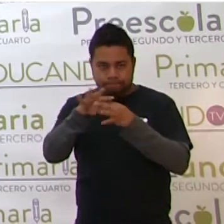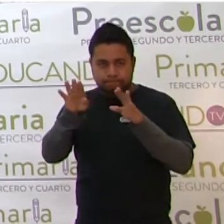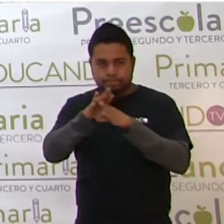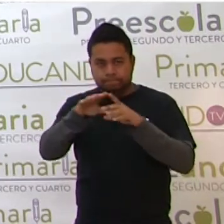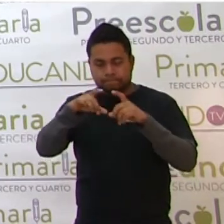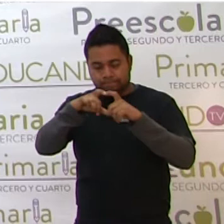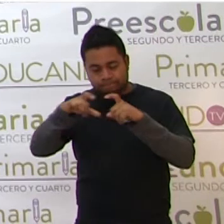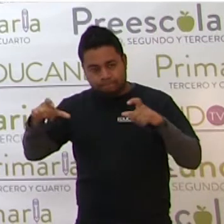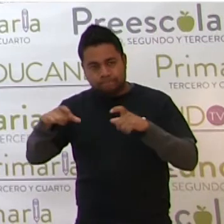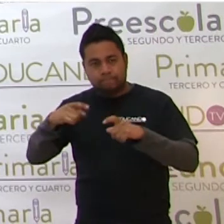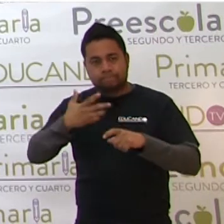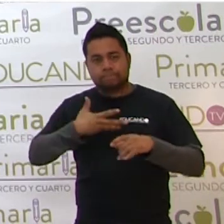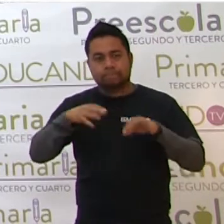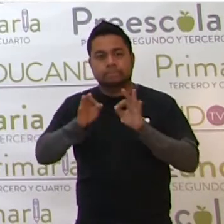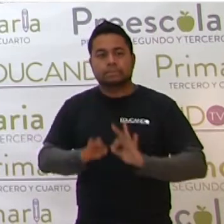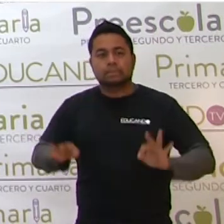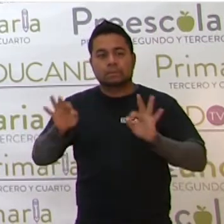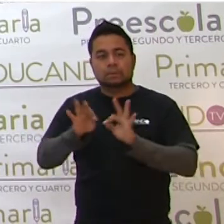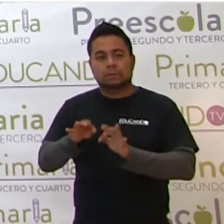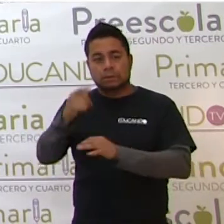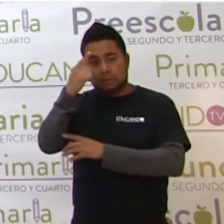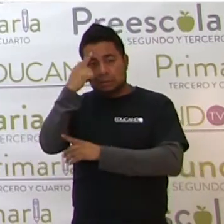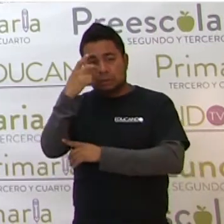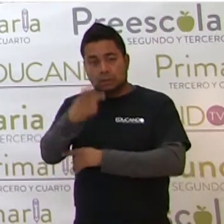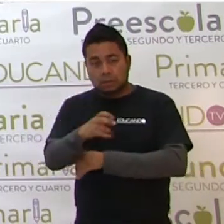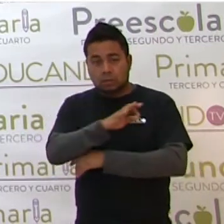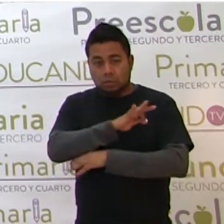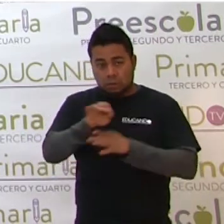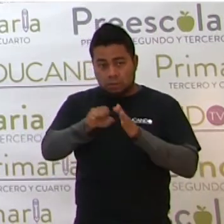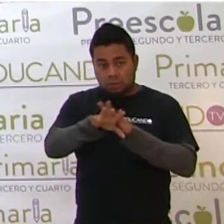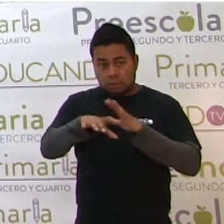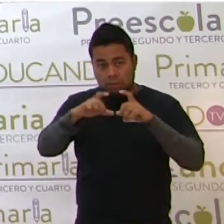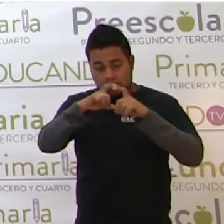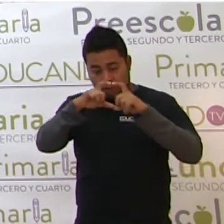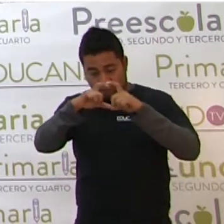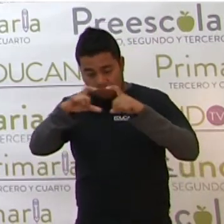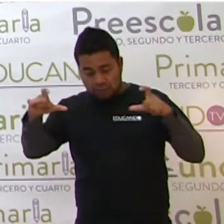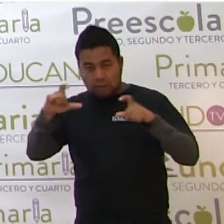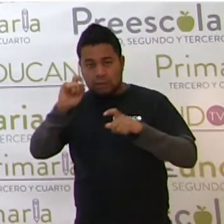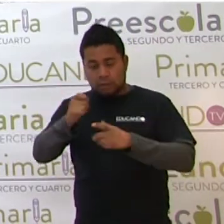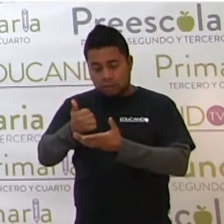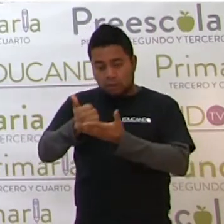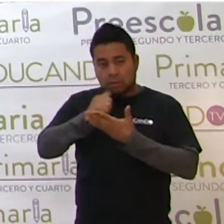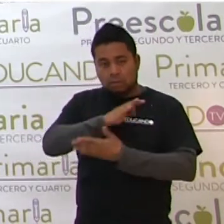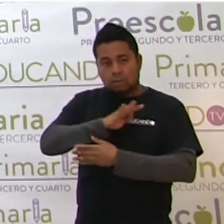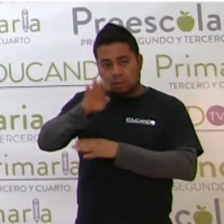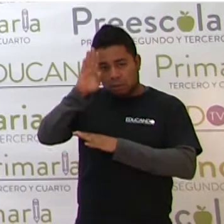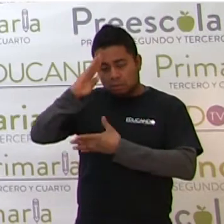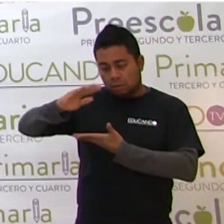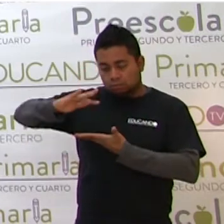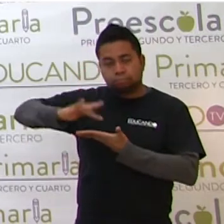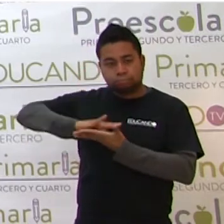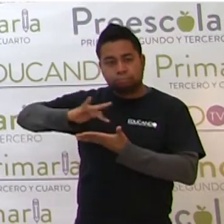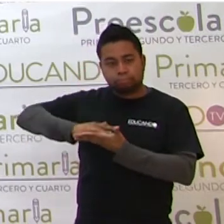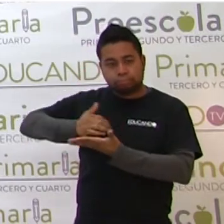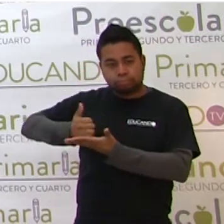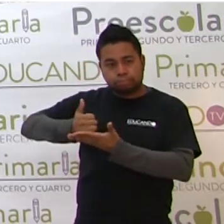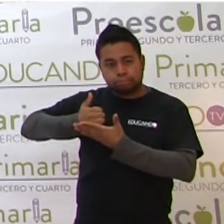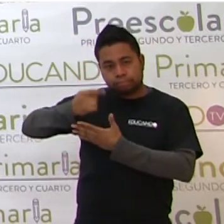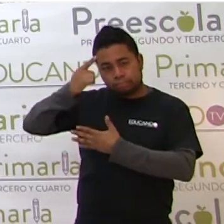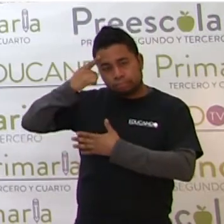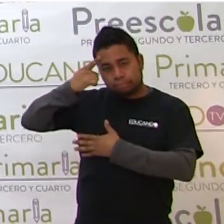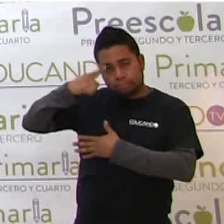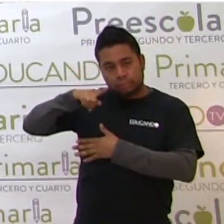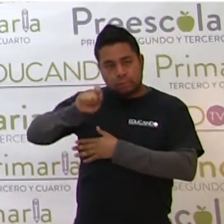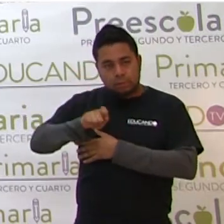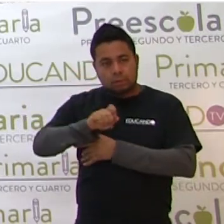muy importante para que de esta manera la ficha de síntesis nos sirva como apoyo para que podamos